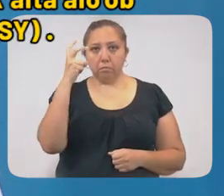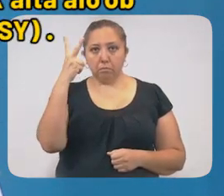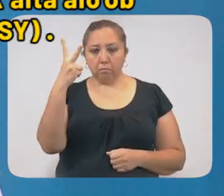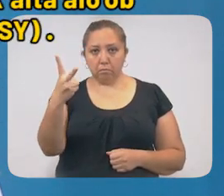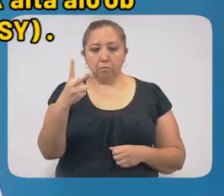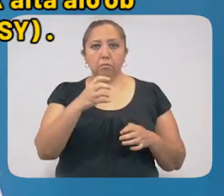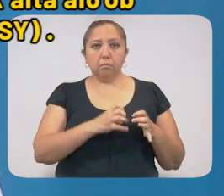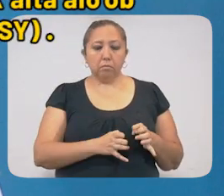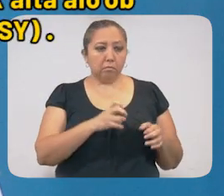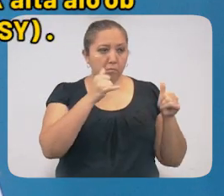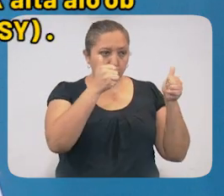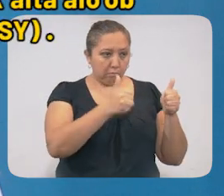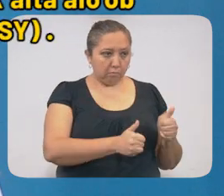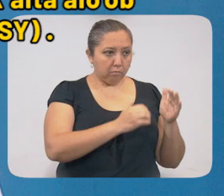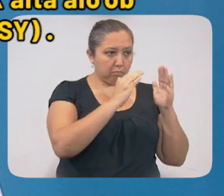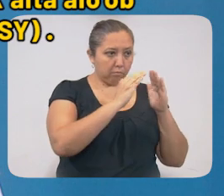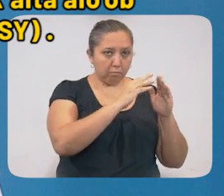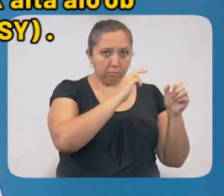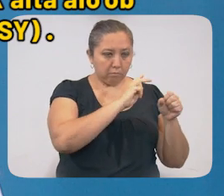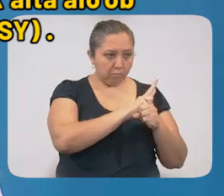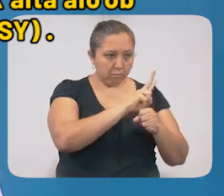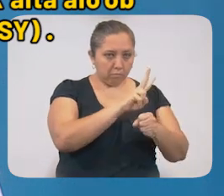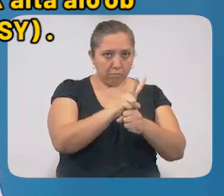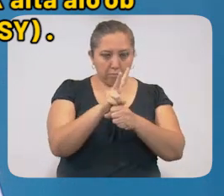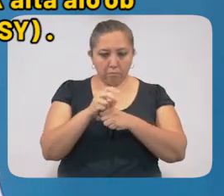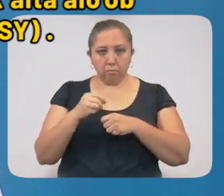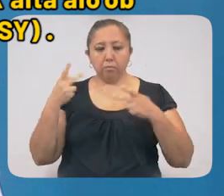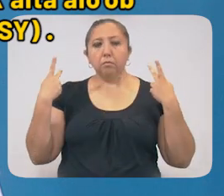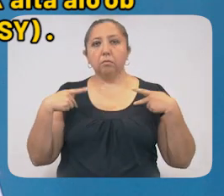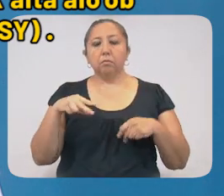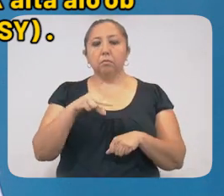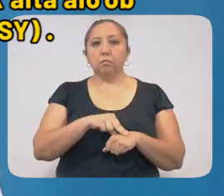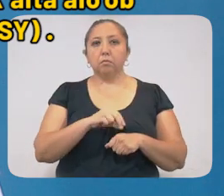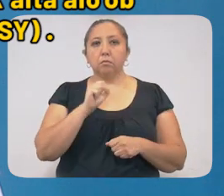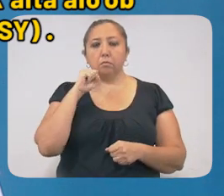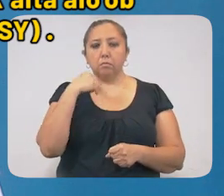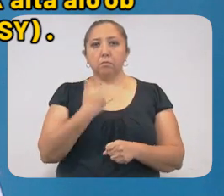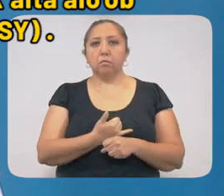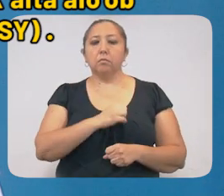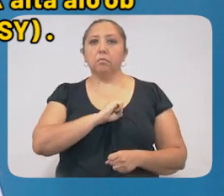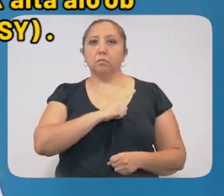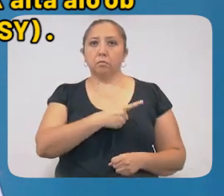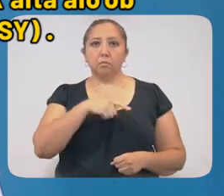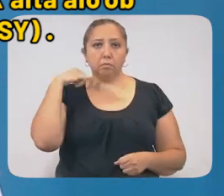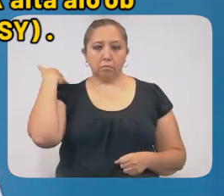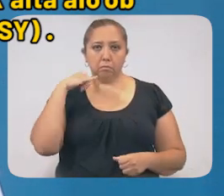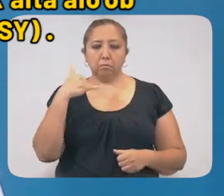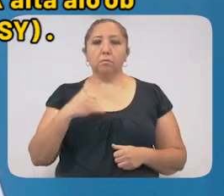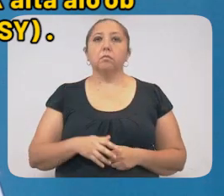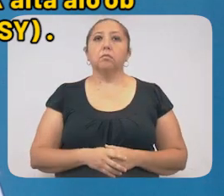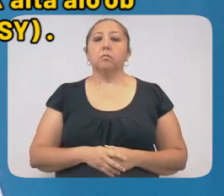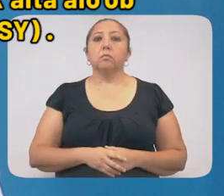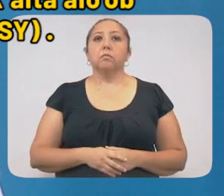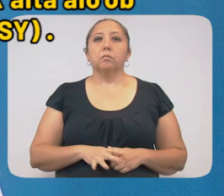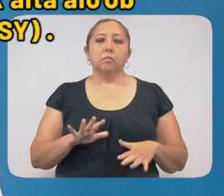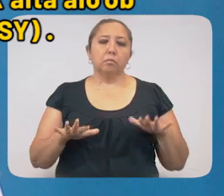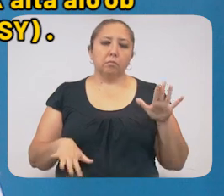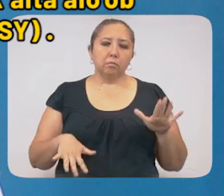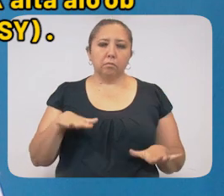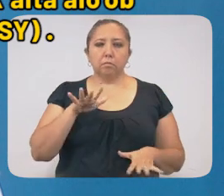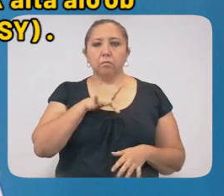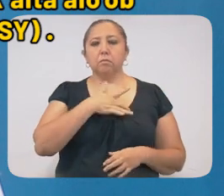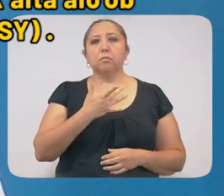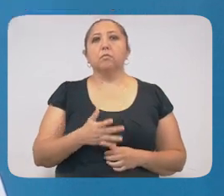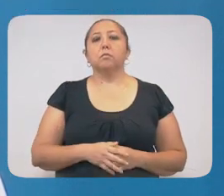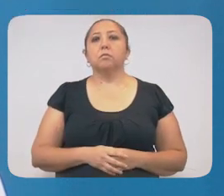están estables, aislados y monitoreados constantemente por personal médico de la Secretaría de Salud de Yucatán. Presentan síntomas